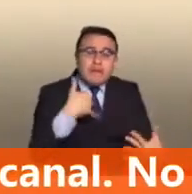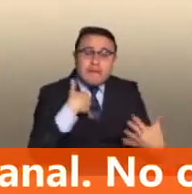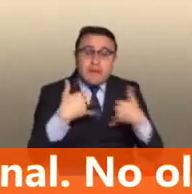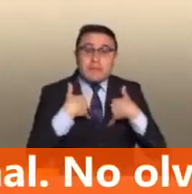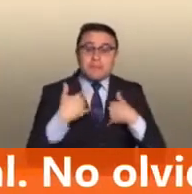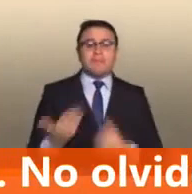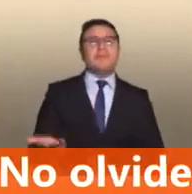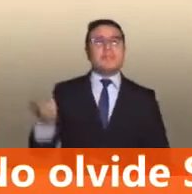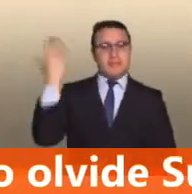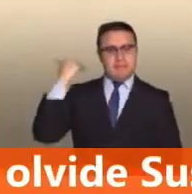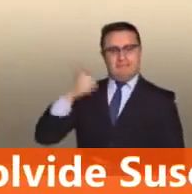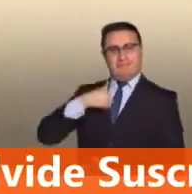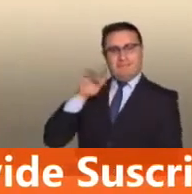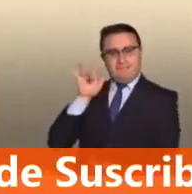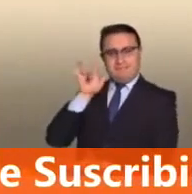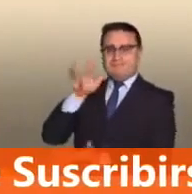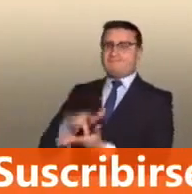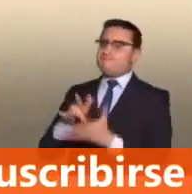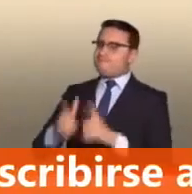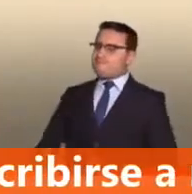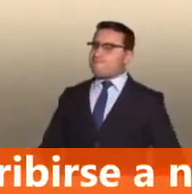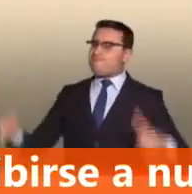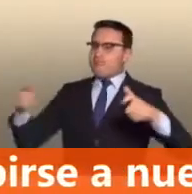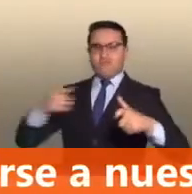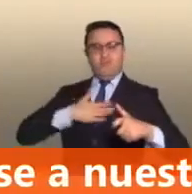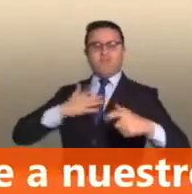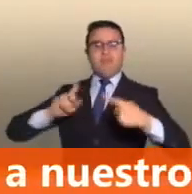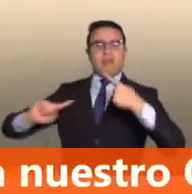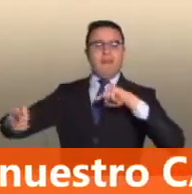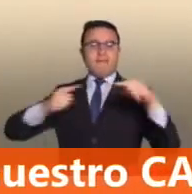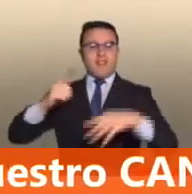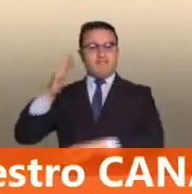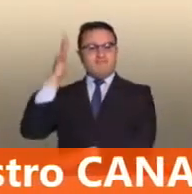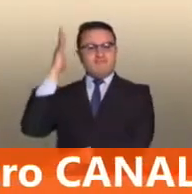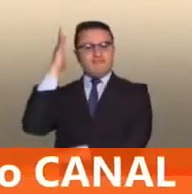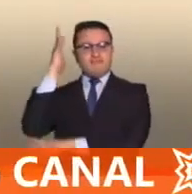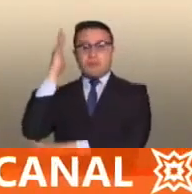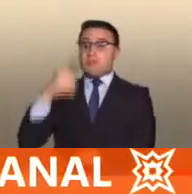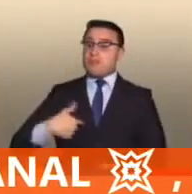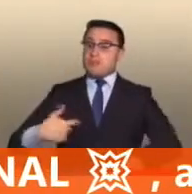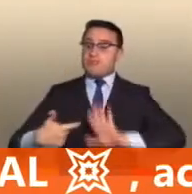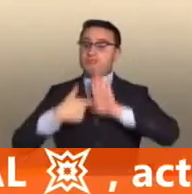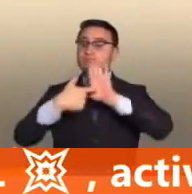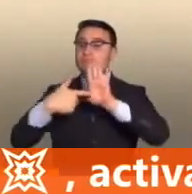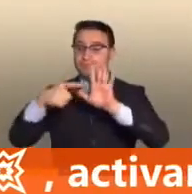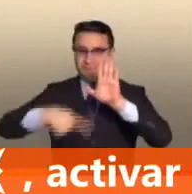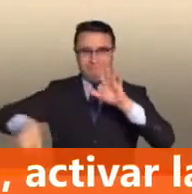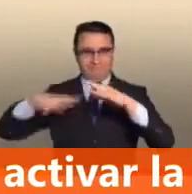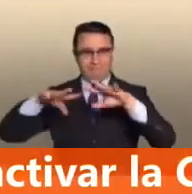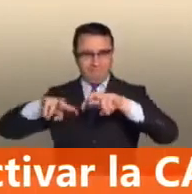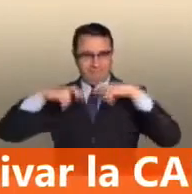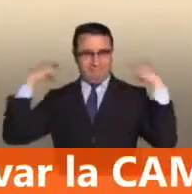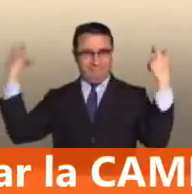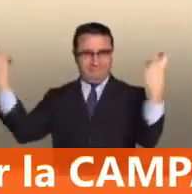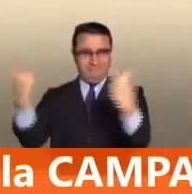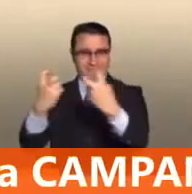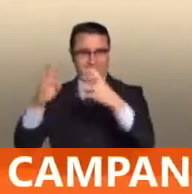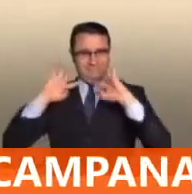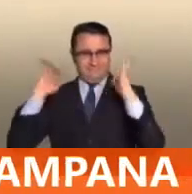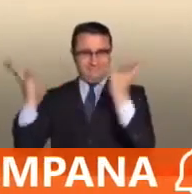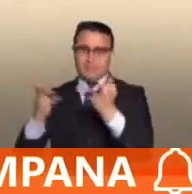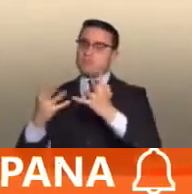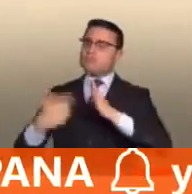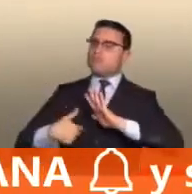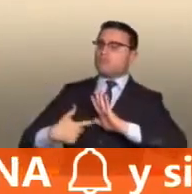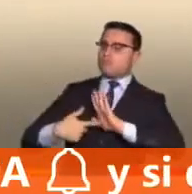el Parlamento, a veces le mostraba a los congresistas que no podía caber ni siquiera